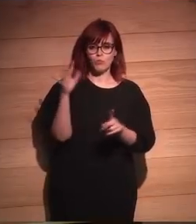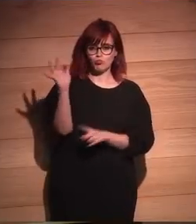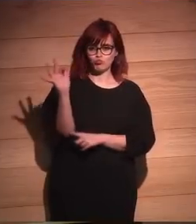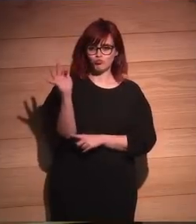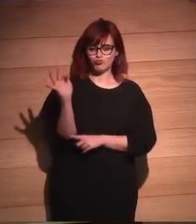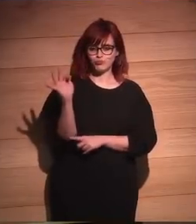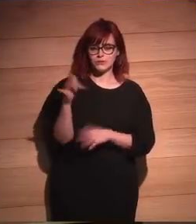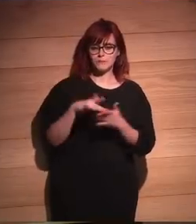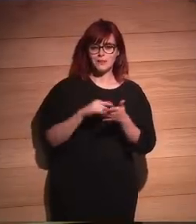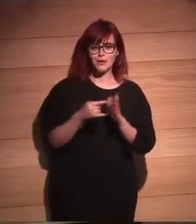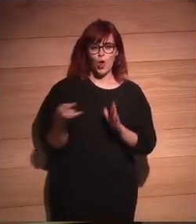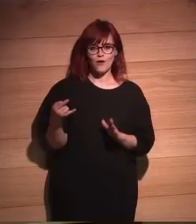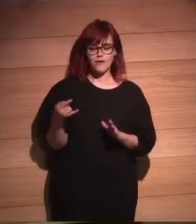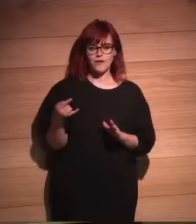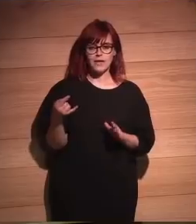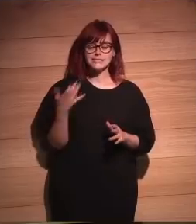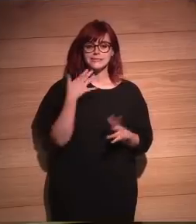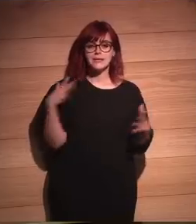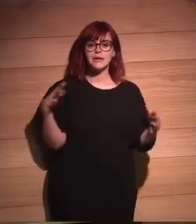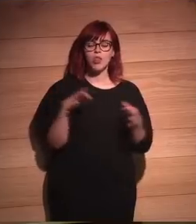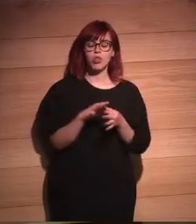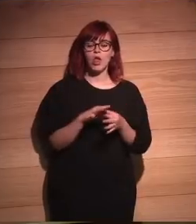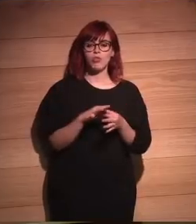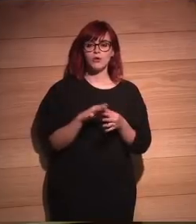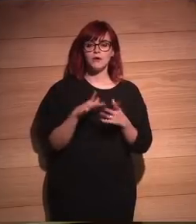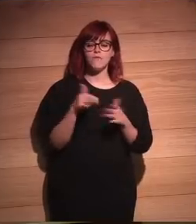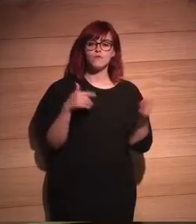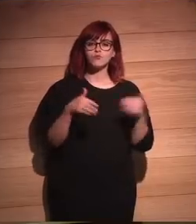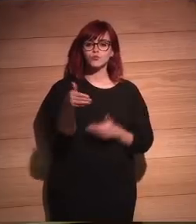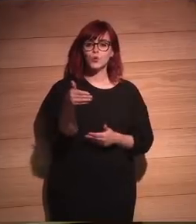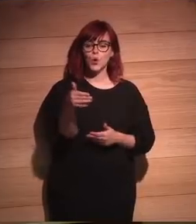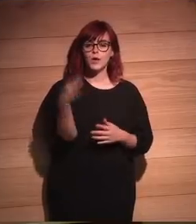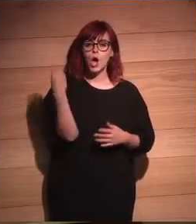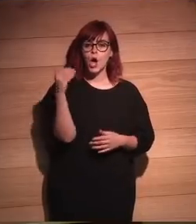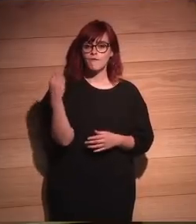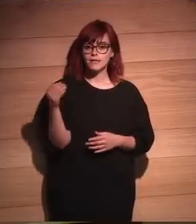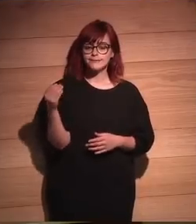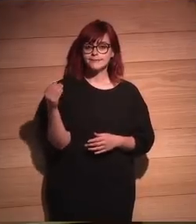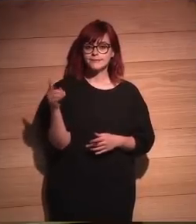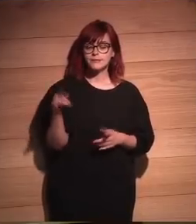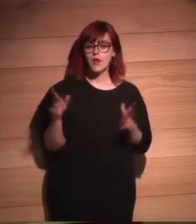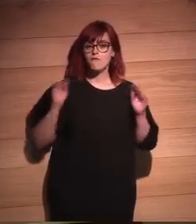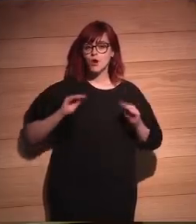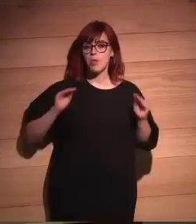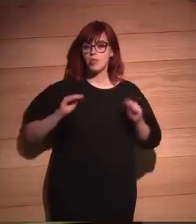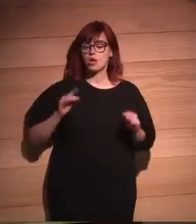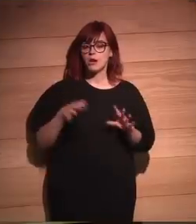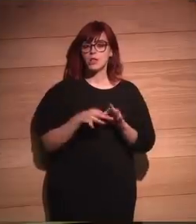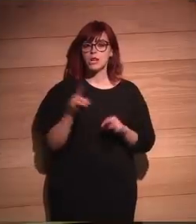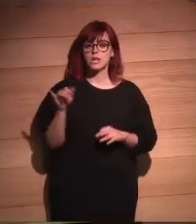optimista de la tecnología, ¿no? Y si eso se relaciona con la parte del futuro y los jóvenes y la formación, ¿no?